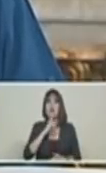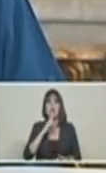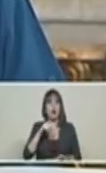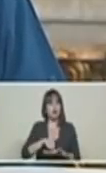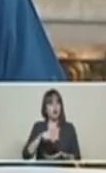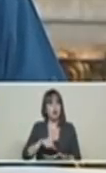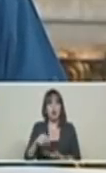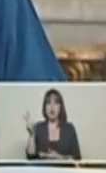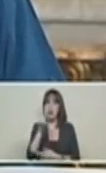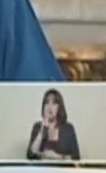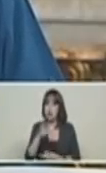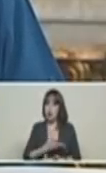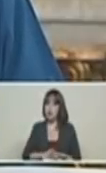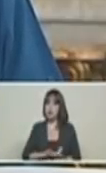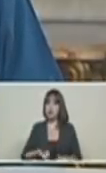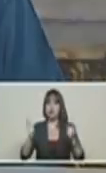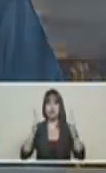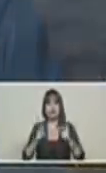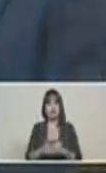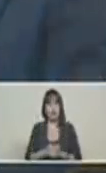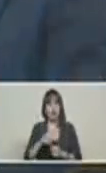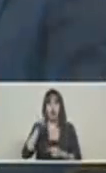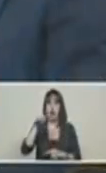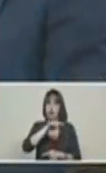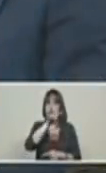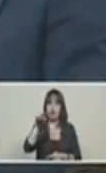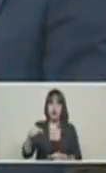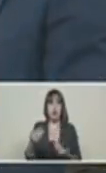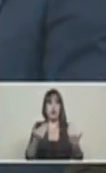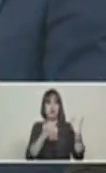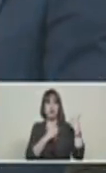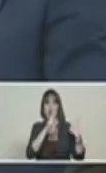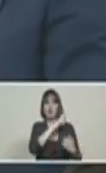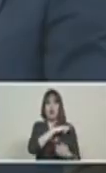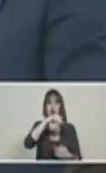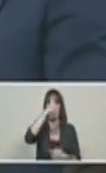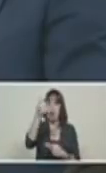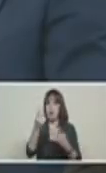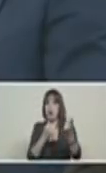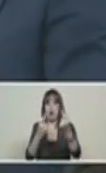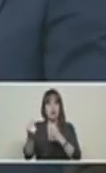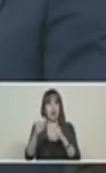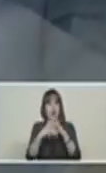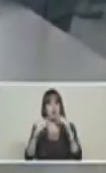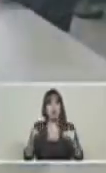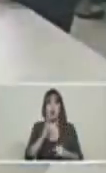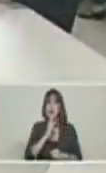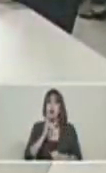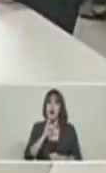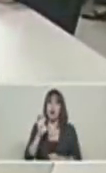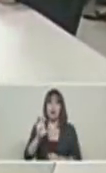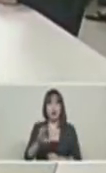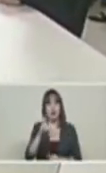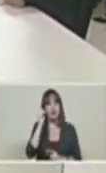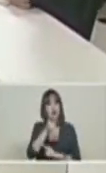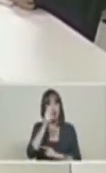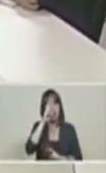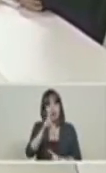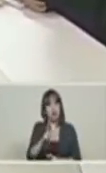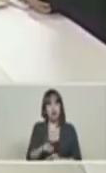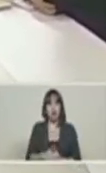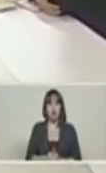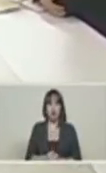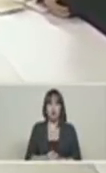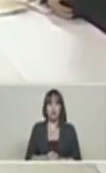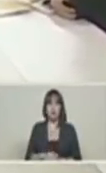Sudeban, el ministro de Finanzas, ustedes son las grandes autoridades monetarias, financieras y bancarias del país. Háganlo respetar. Se